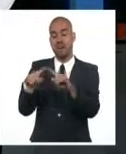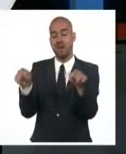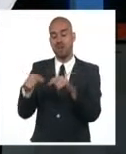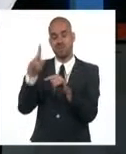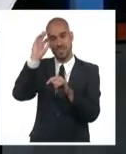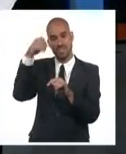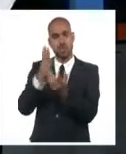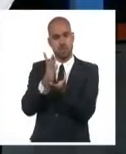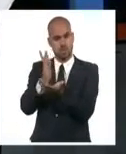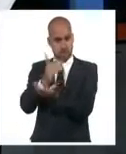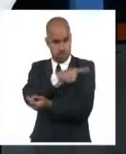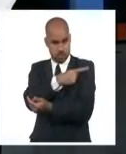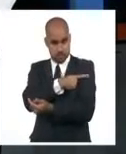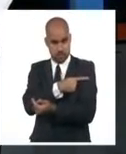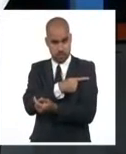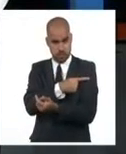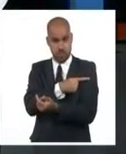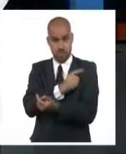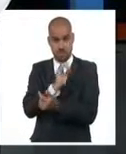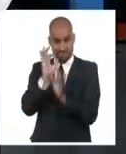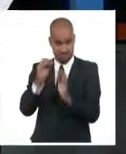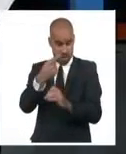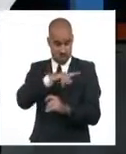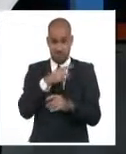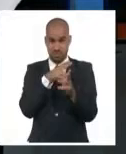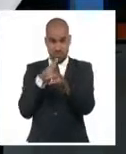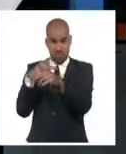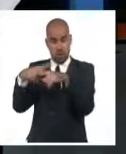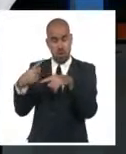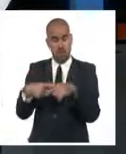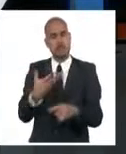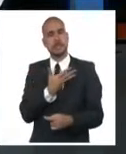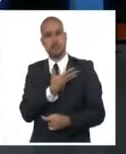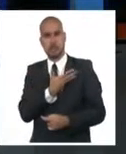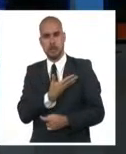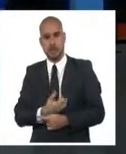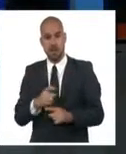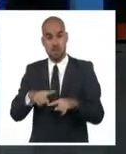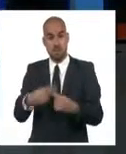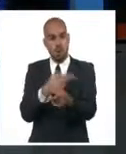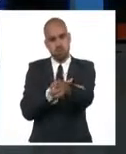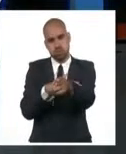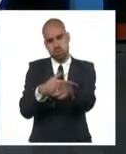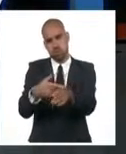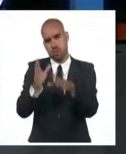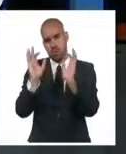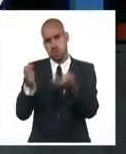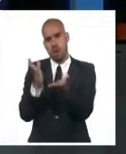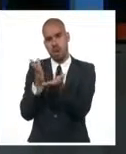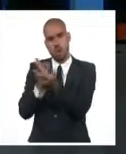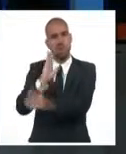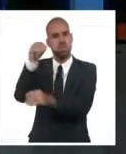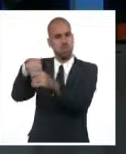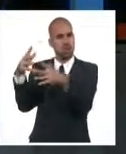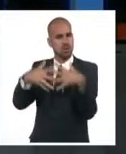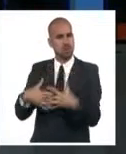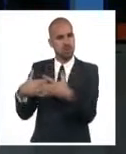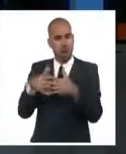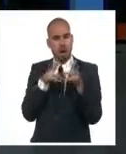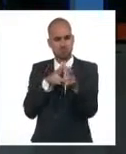Uvalde, Texas, deja, como hemos visto, otro triste capítulo en la historia de las masacres en centros educativos de Estados Unidos. Una